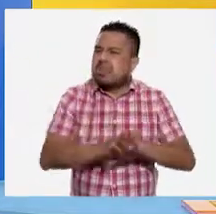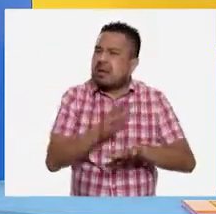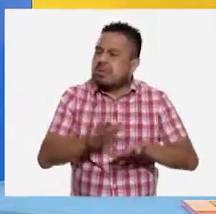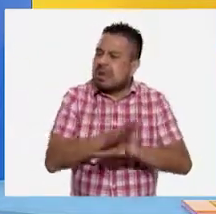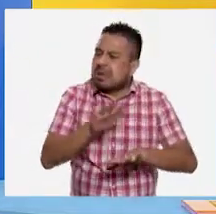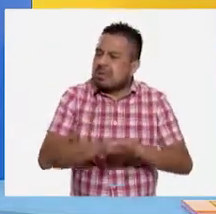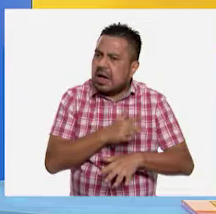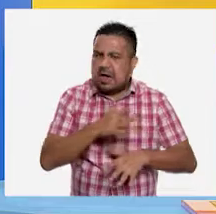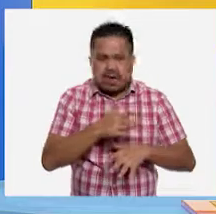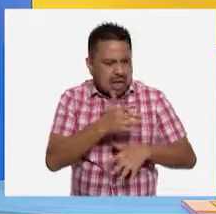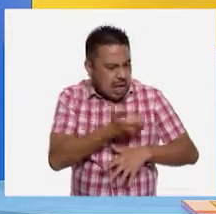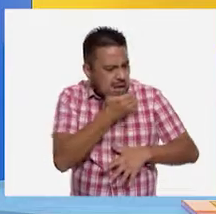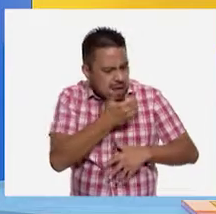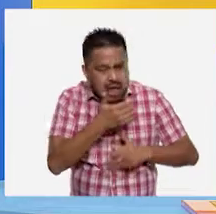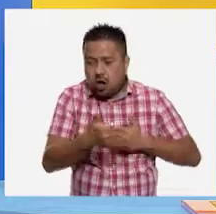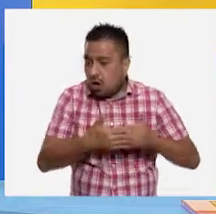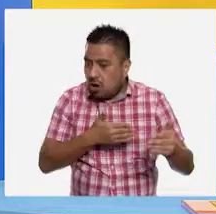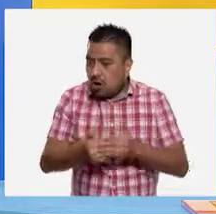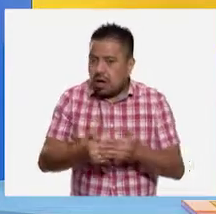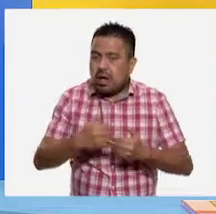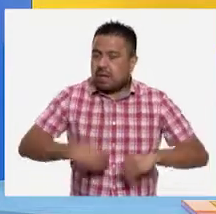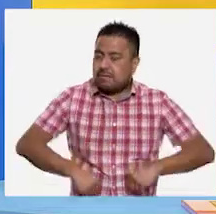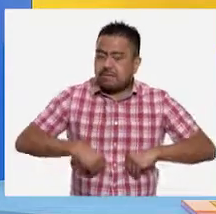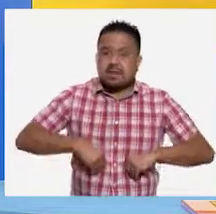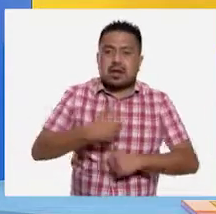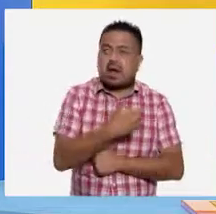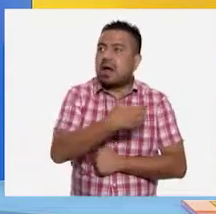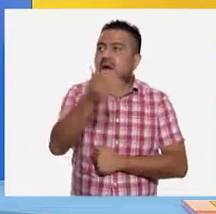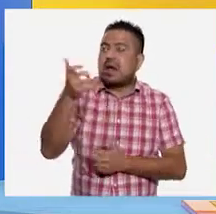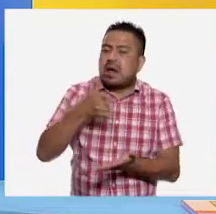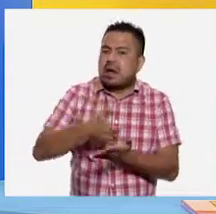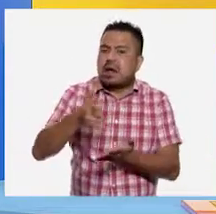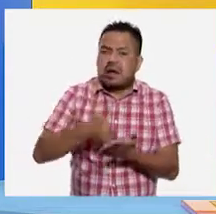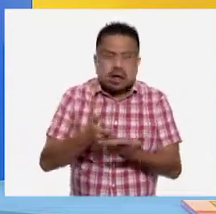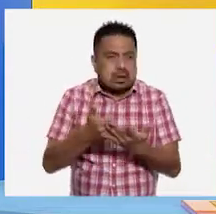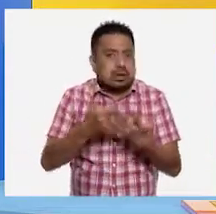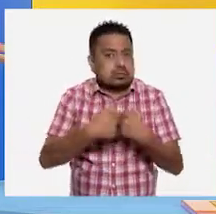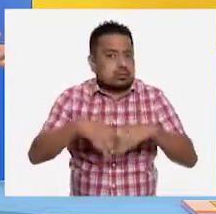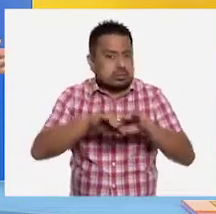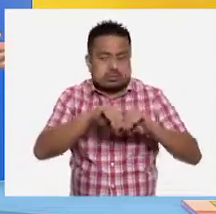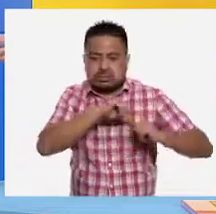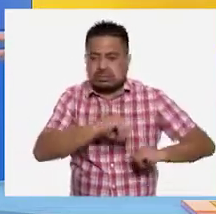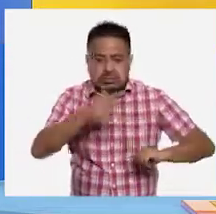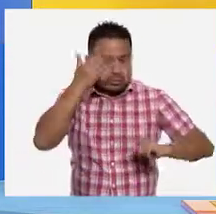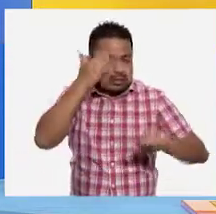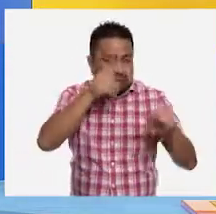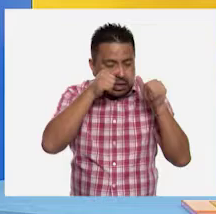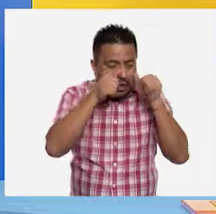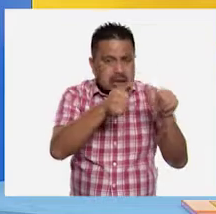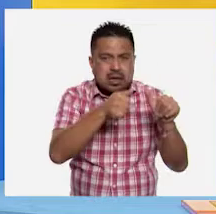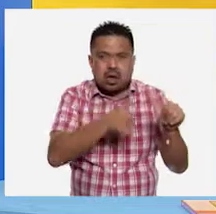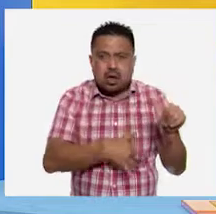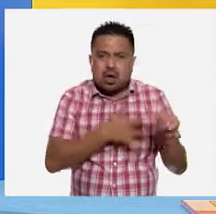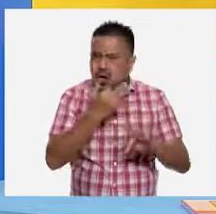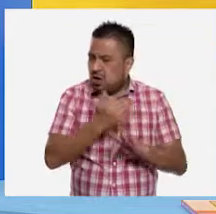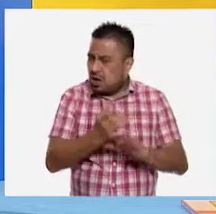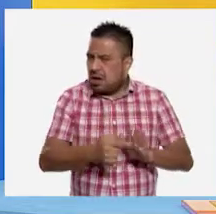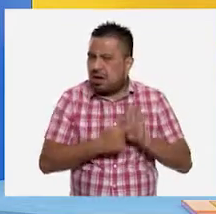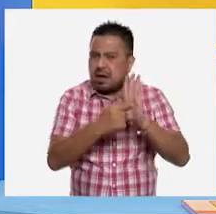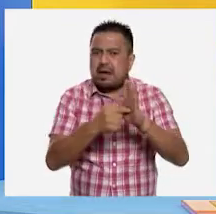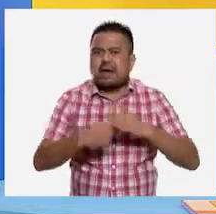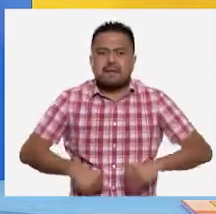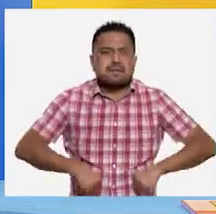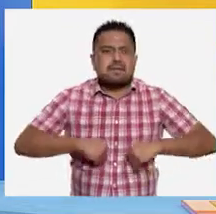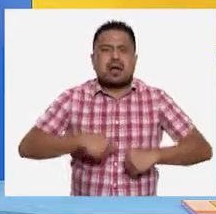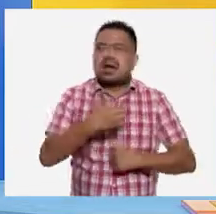y la modernidad, en el que la vida campesina todavía ocupaba un lugar importante. Aunque la visión que se mostraba de la vida en el